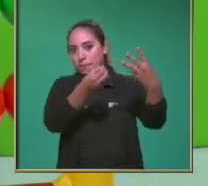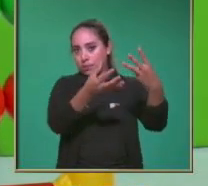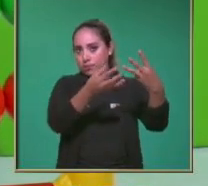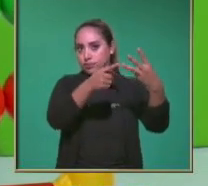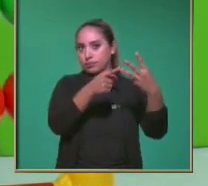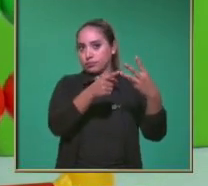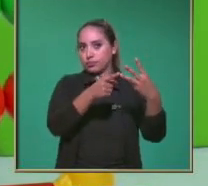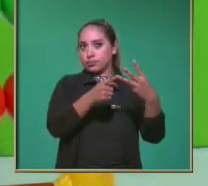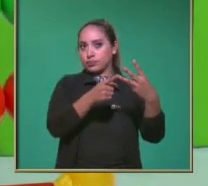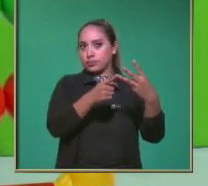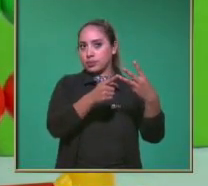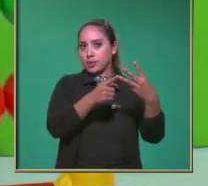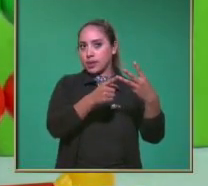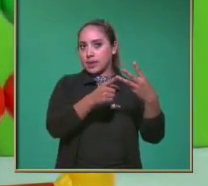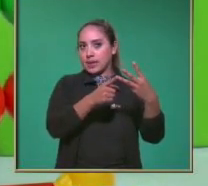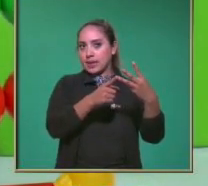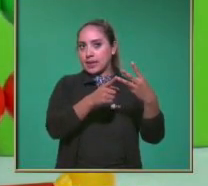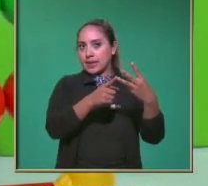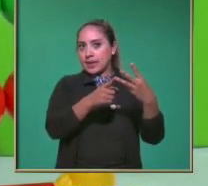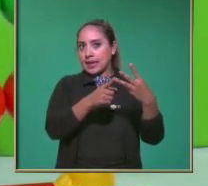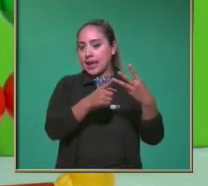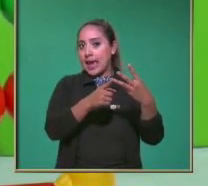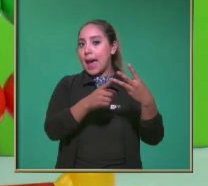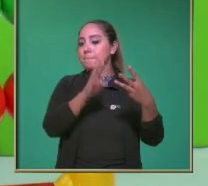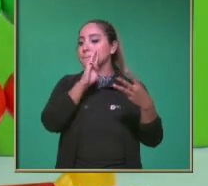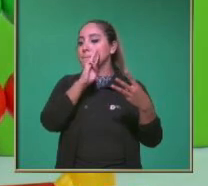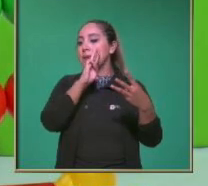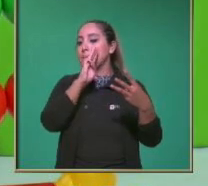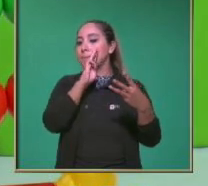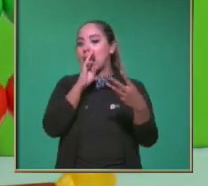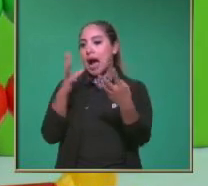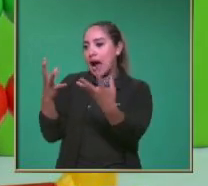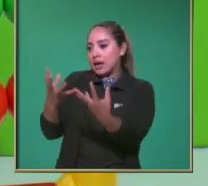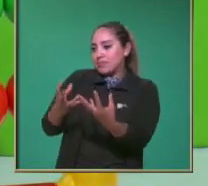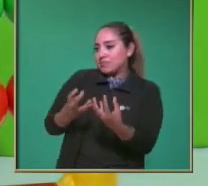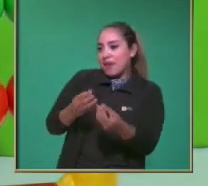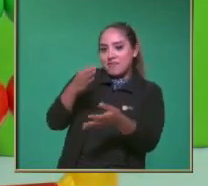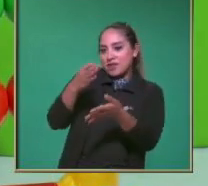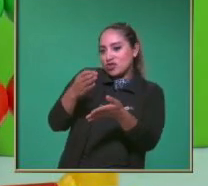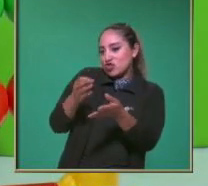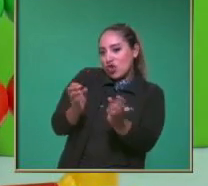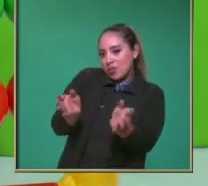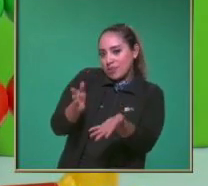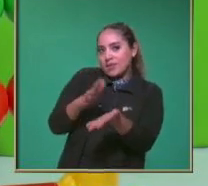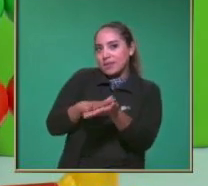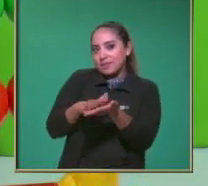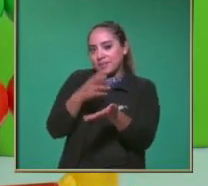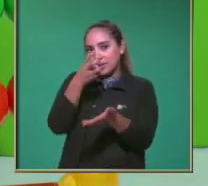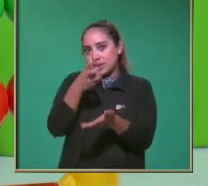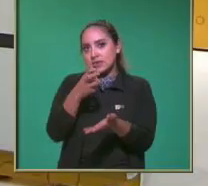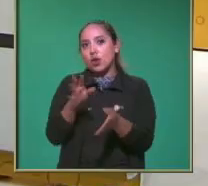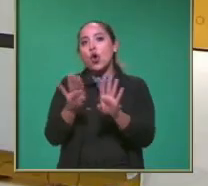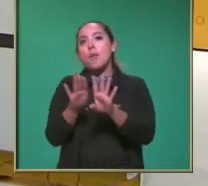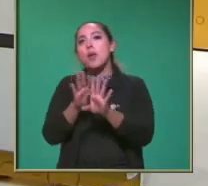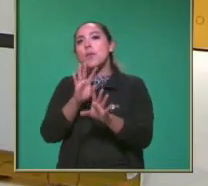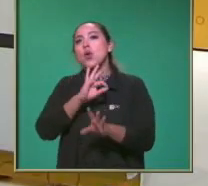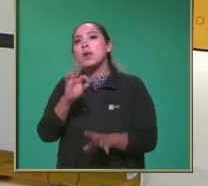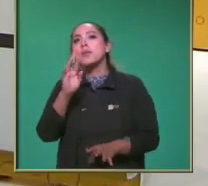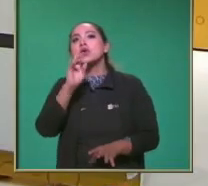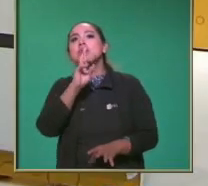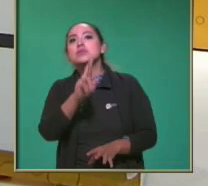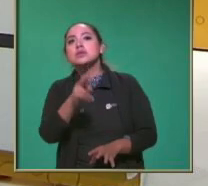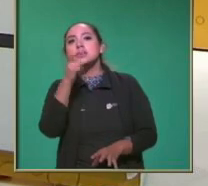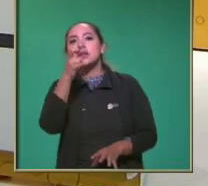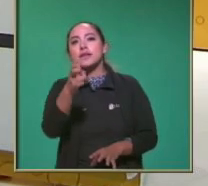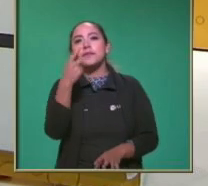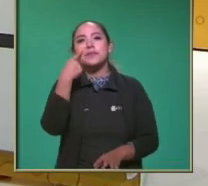1, 2, 3, 4. Dice, y el resto para ella. Y si te das cuenta, con esto pudimos resolver esta situación porque ahí